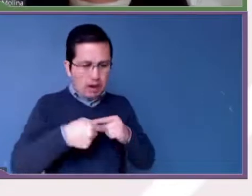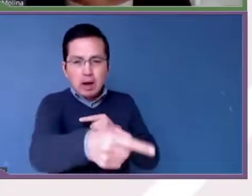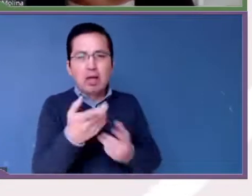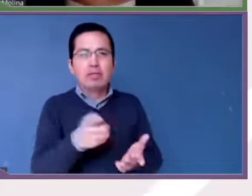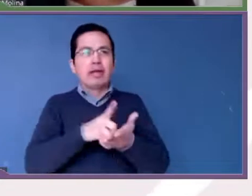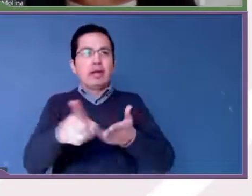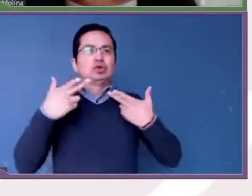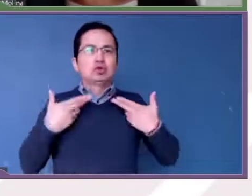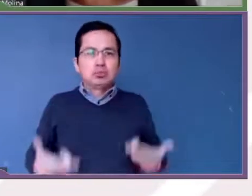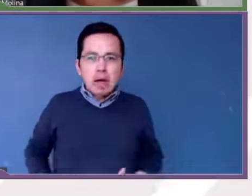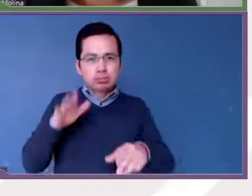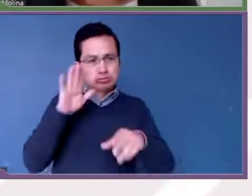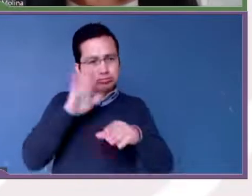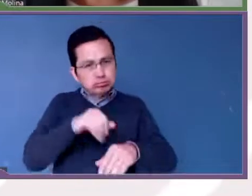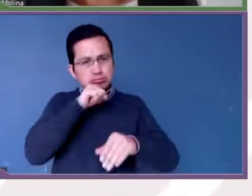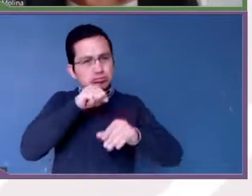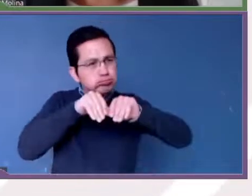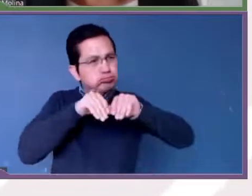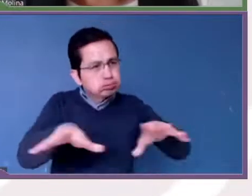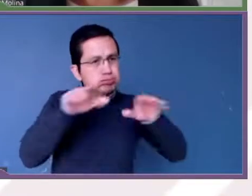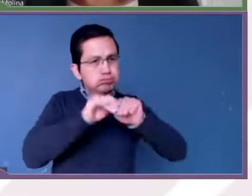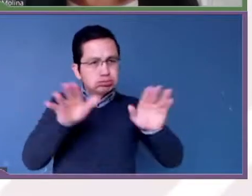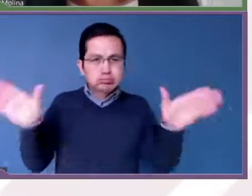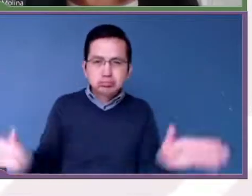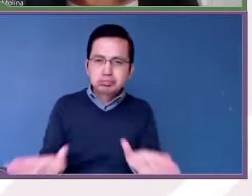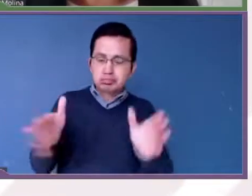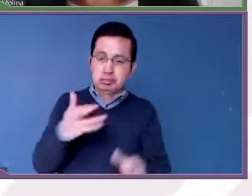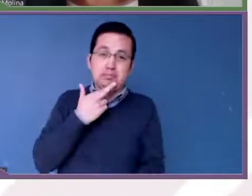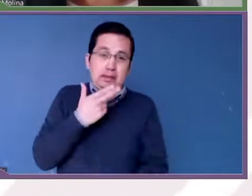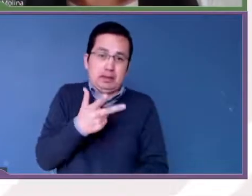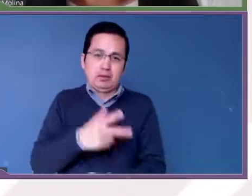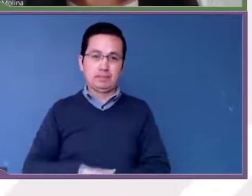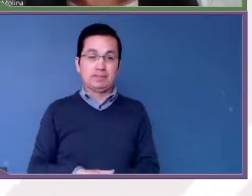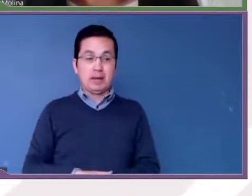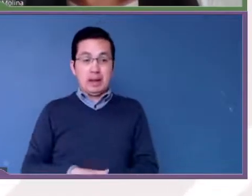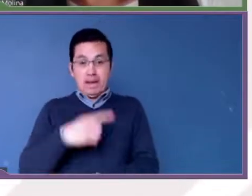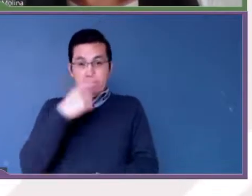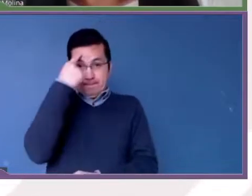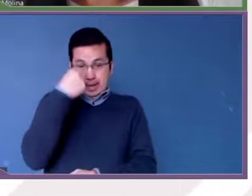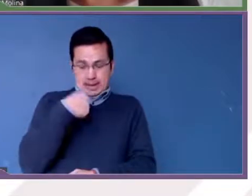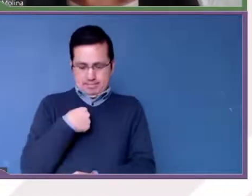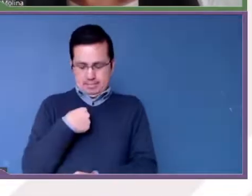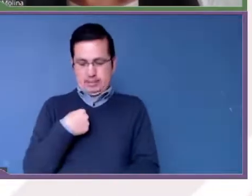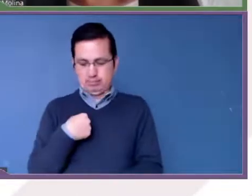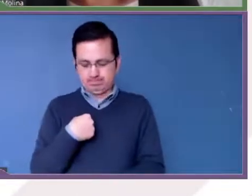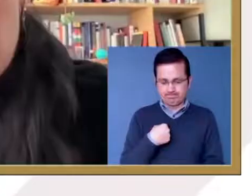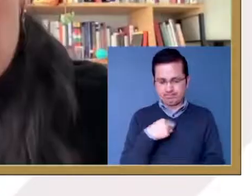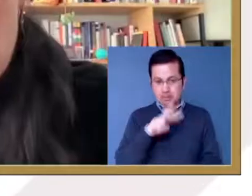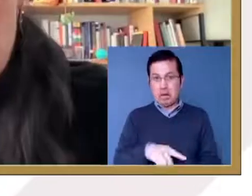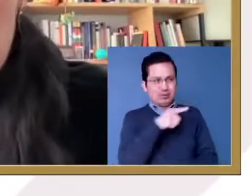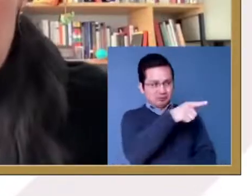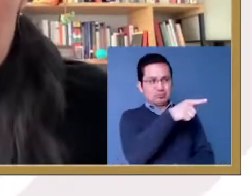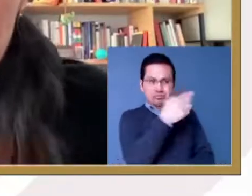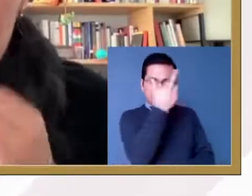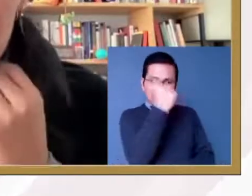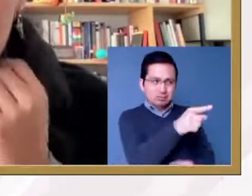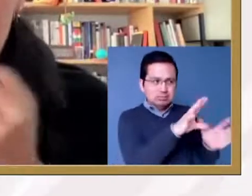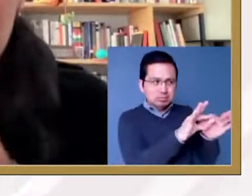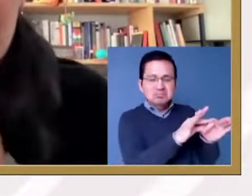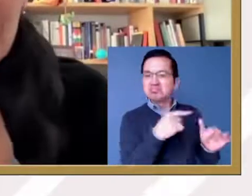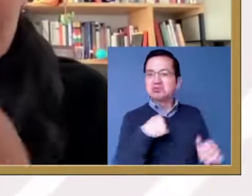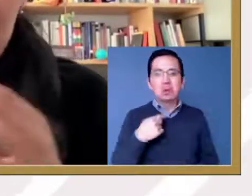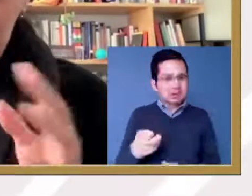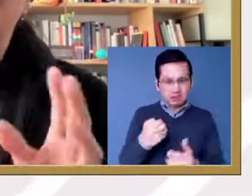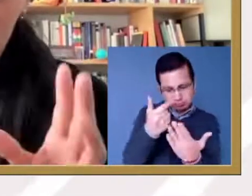invaluable. Ahora, a mí justamente esto que mencionas me llamó mucho la atención en los datos de esta versión y creo que es